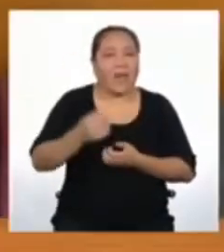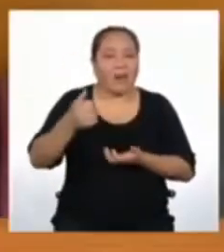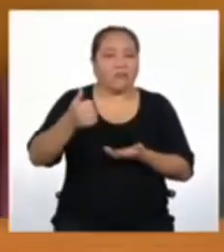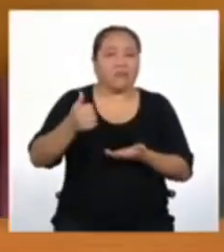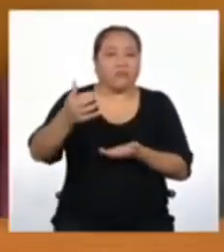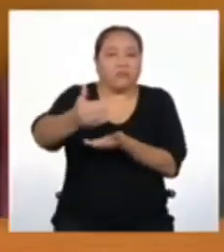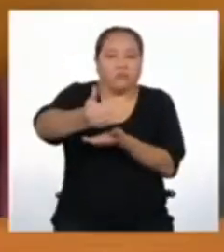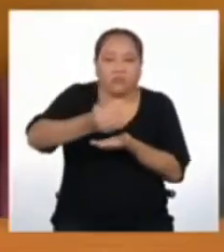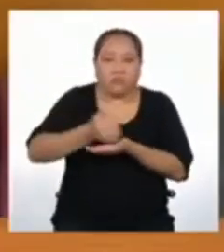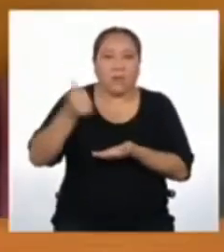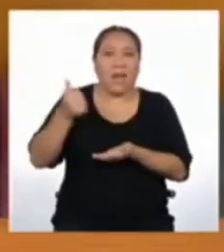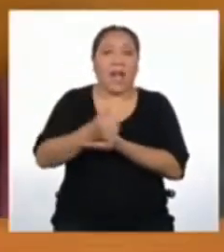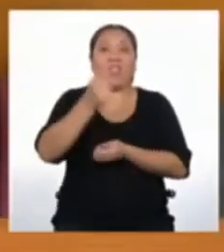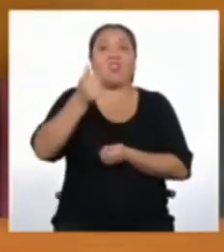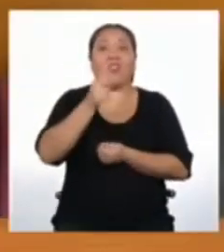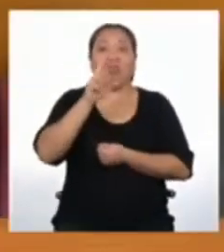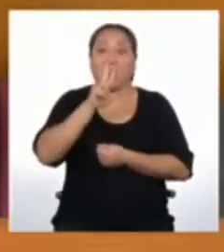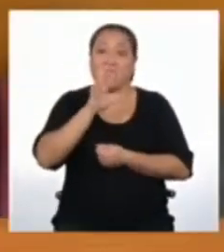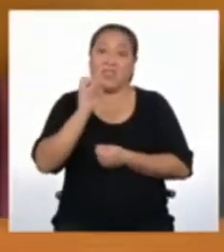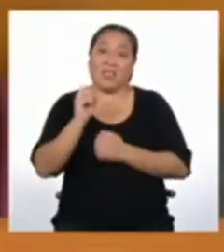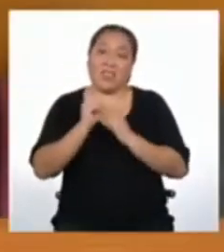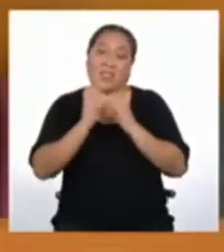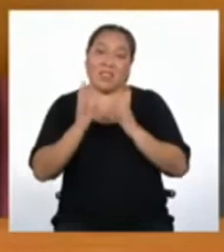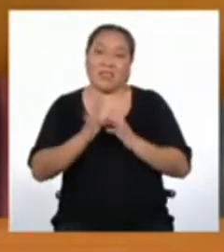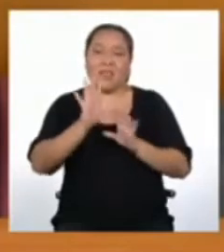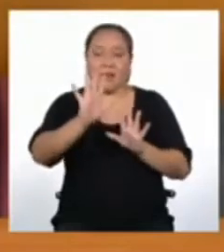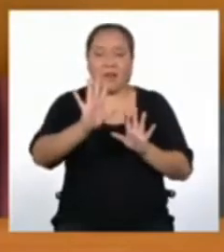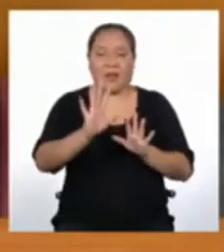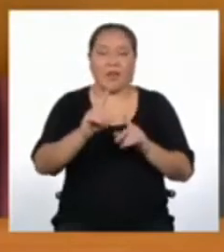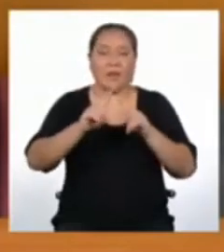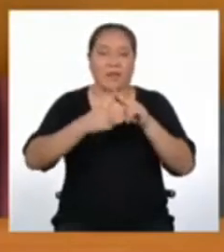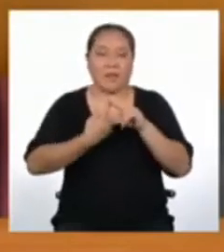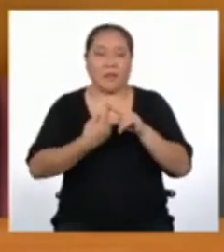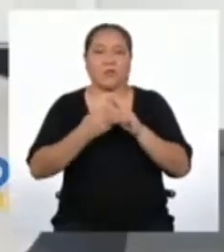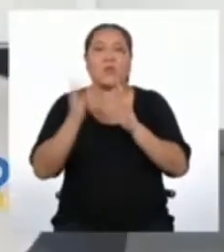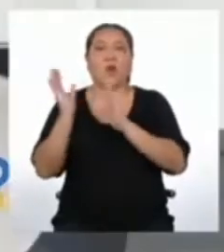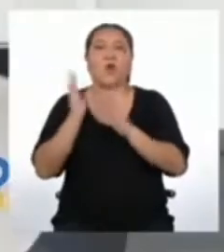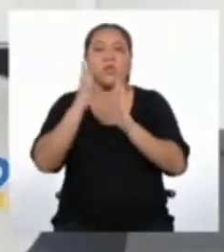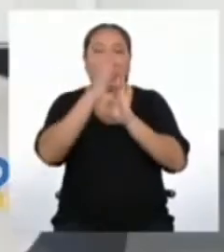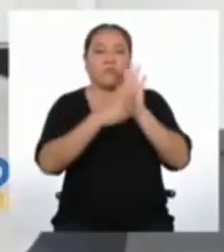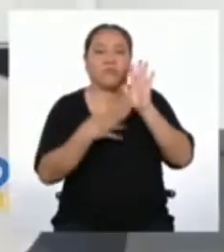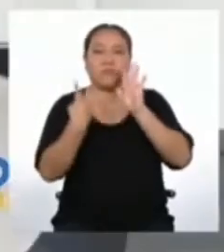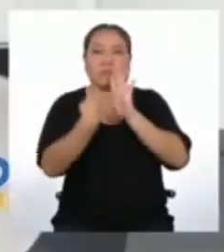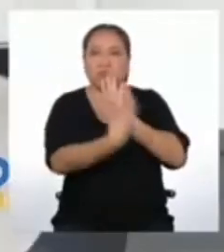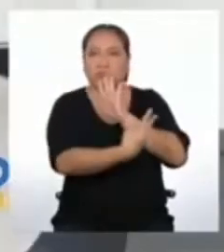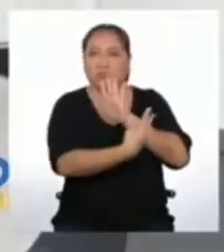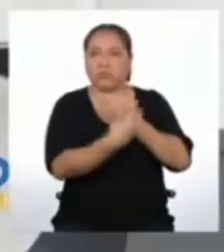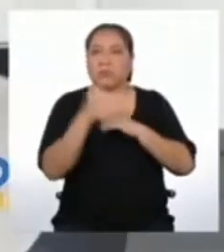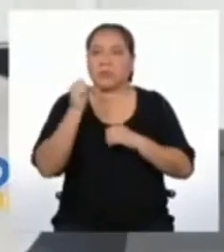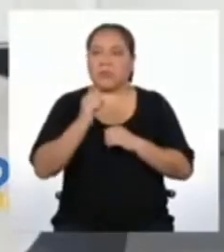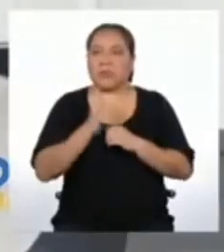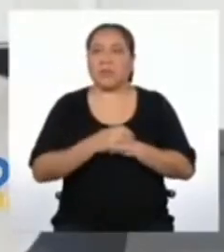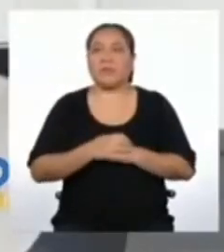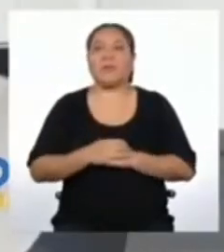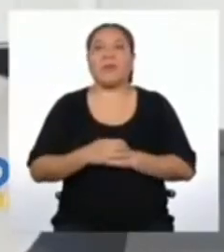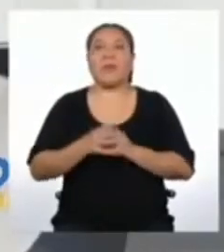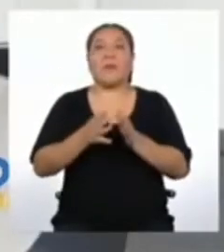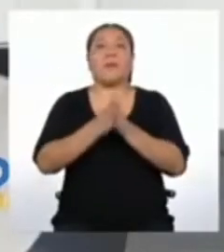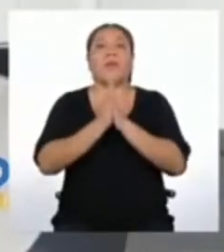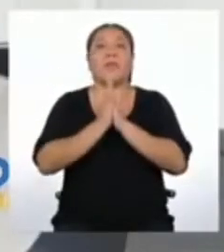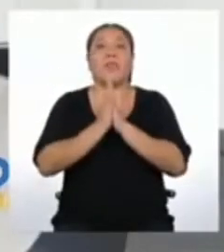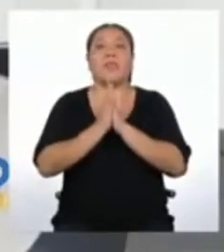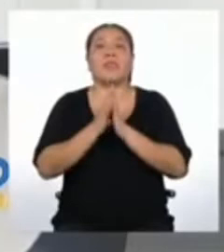qué no pruebas con empezar utilizando la tabla para ordenar la información? Si nos piden el gasto total de los 30